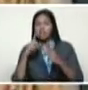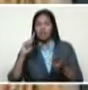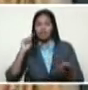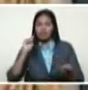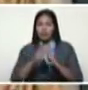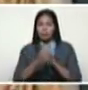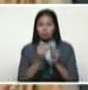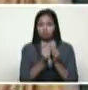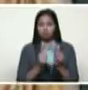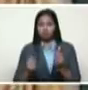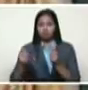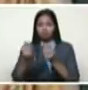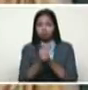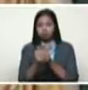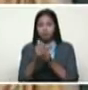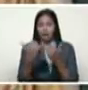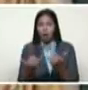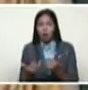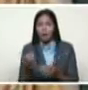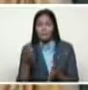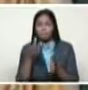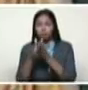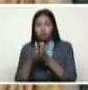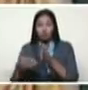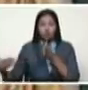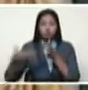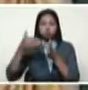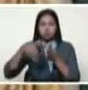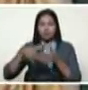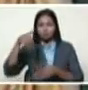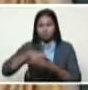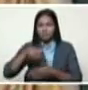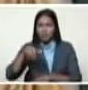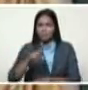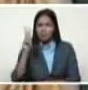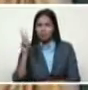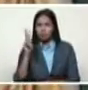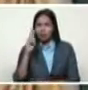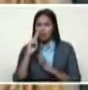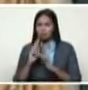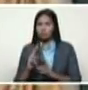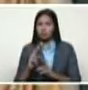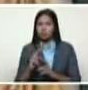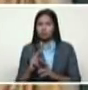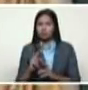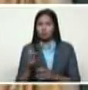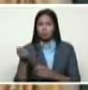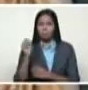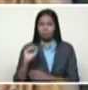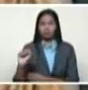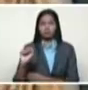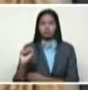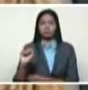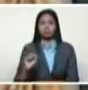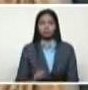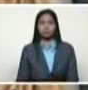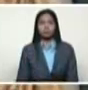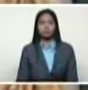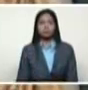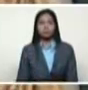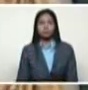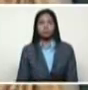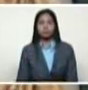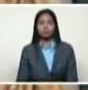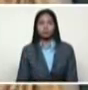Venezuela, su política golpista, intervencionista en Venezuela, tiene resultados adversos.